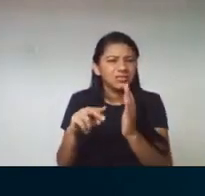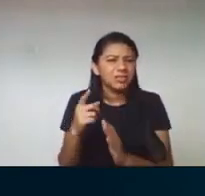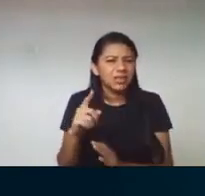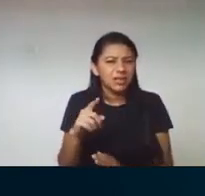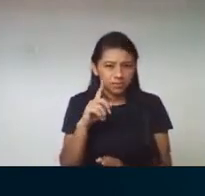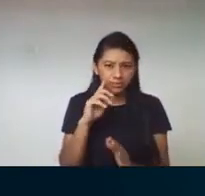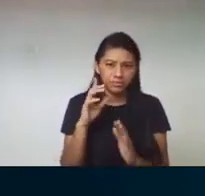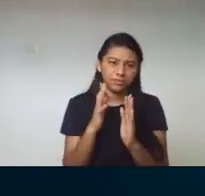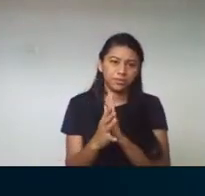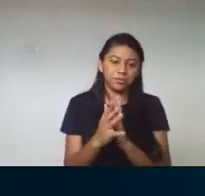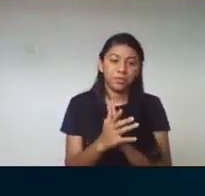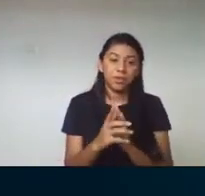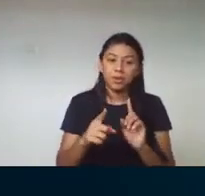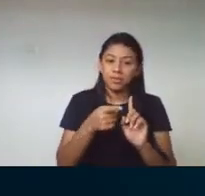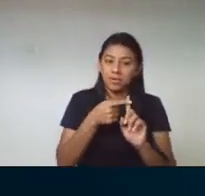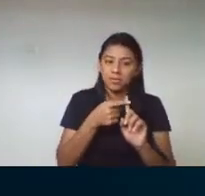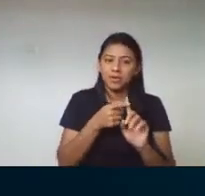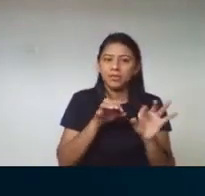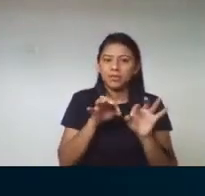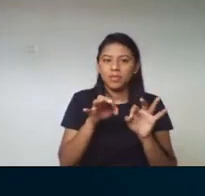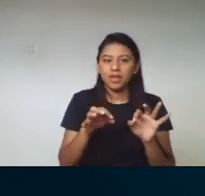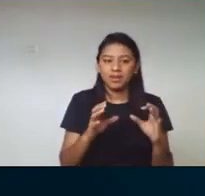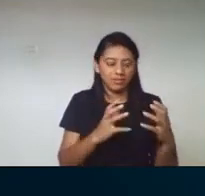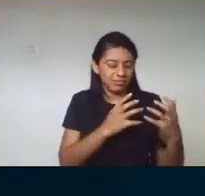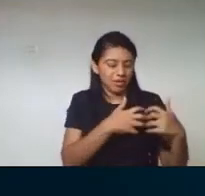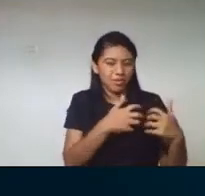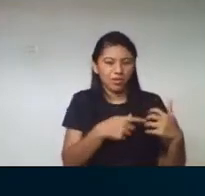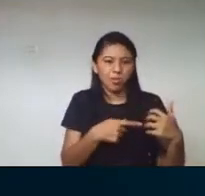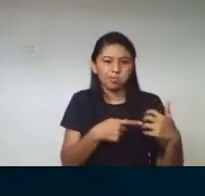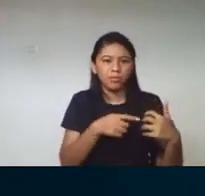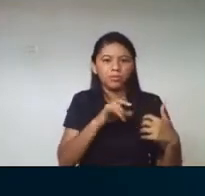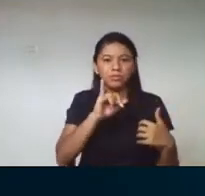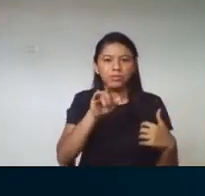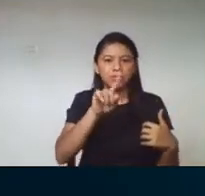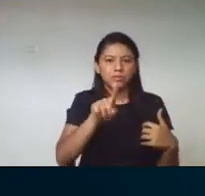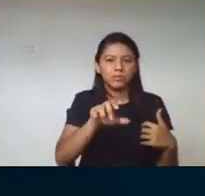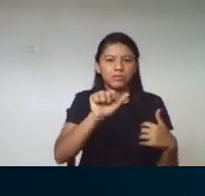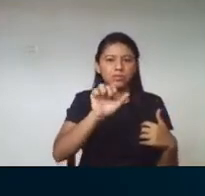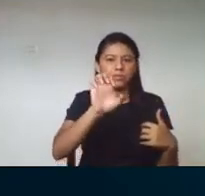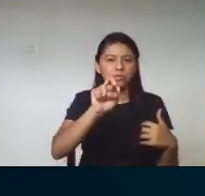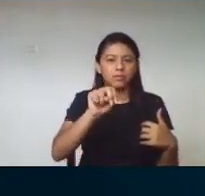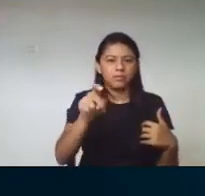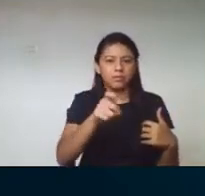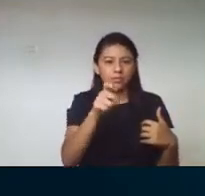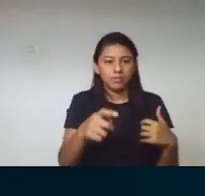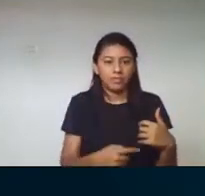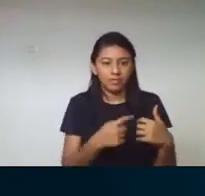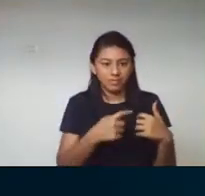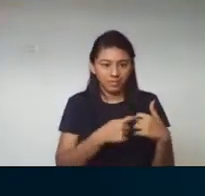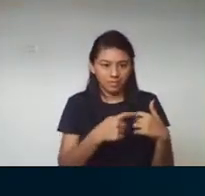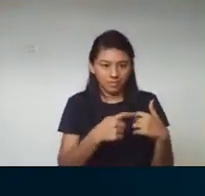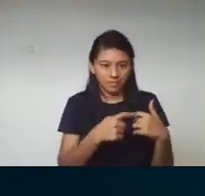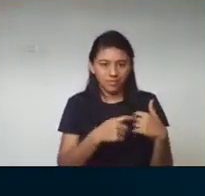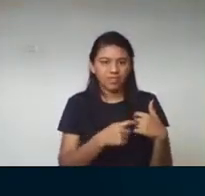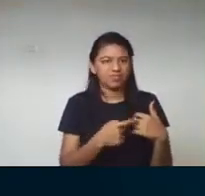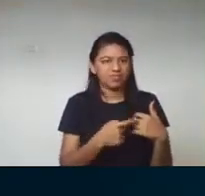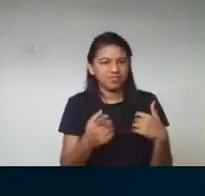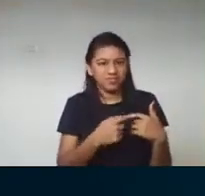Isagen? Isagen son una empresa que se dedica al estudio de problemas de ingeniería a partir del análisis de modelos computacionales.